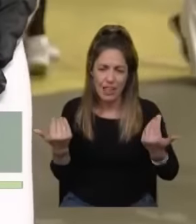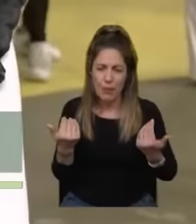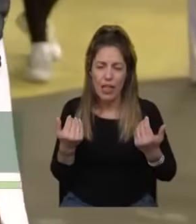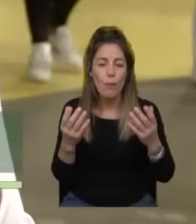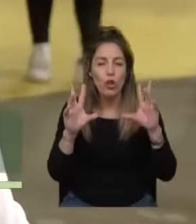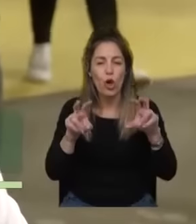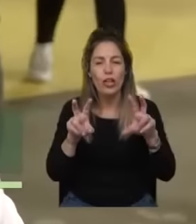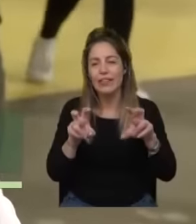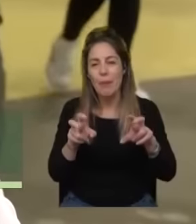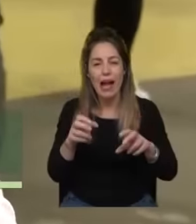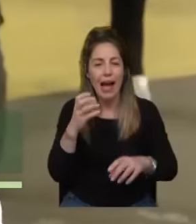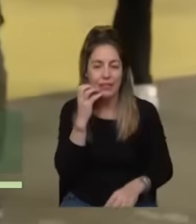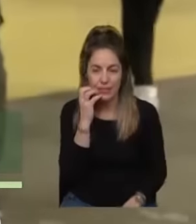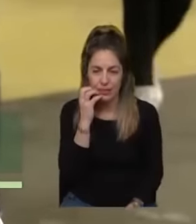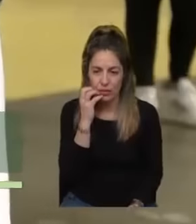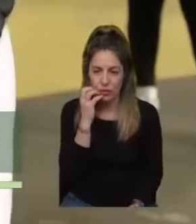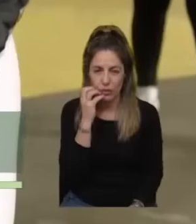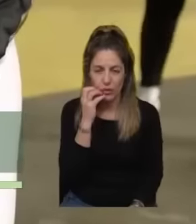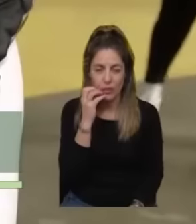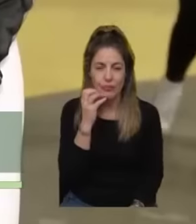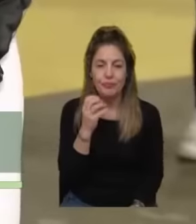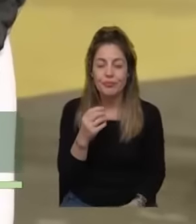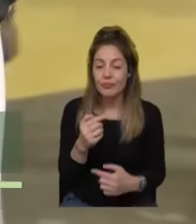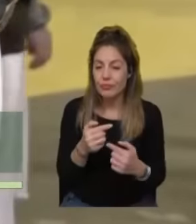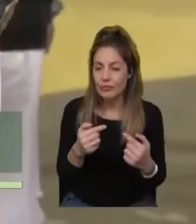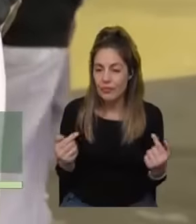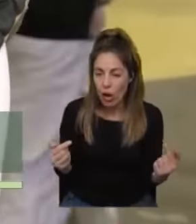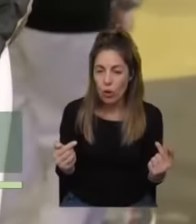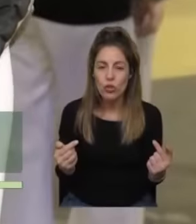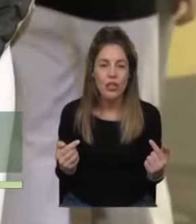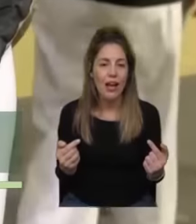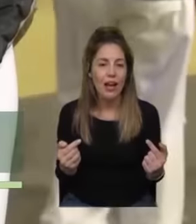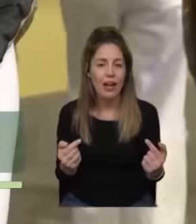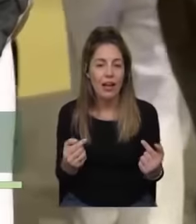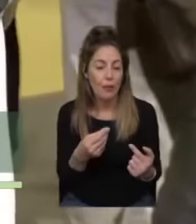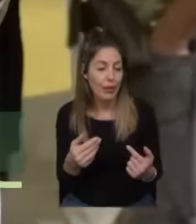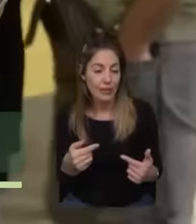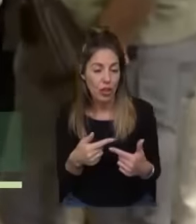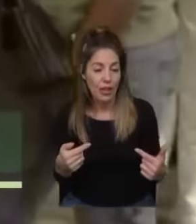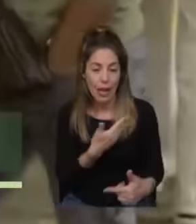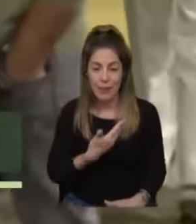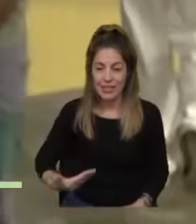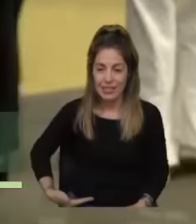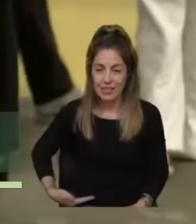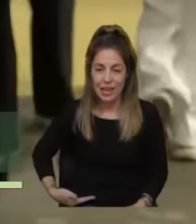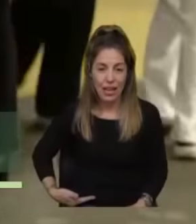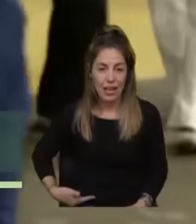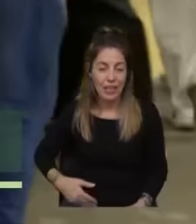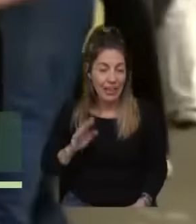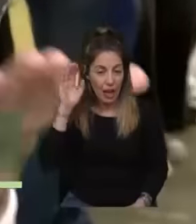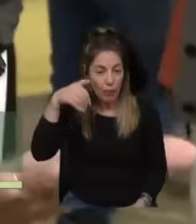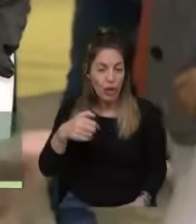Astesiano, los recursos de la Presidencia de la República utilizados